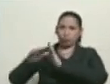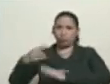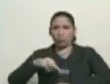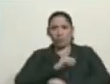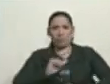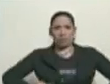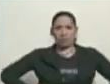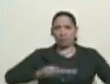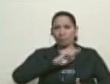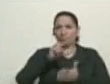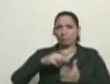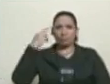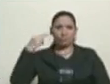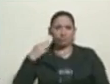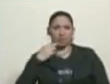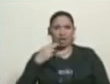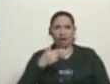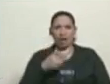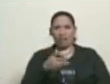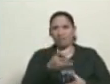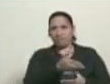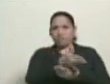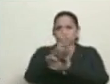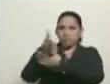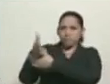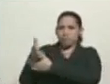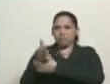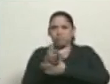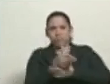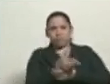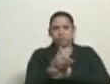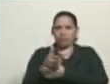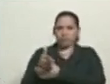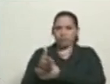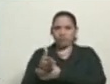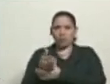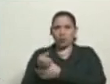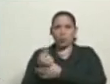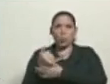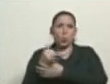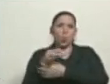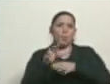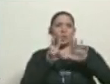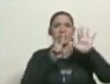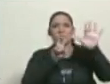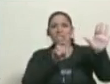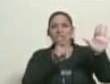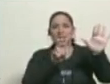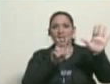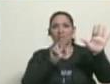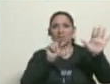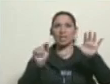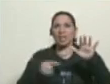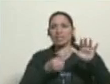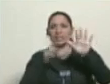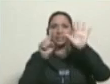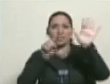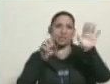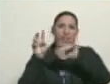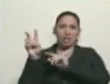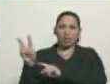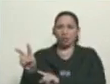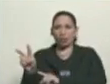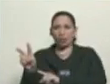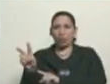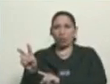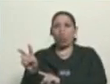con ametralladoras calibre 7.62 milímetros, con fusiles de asalto,